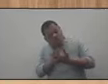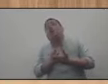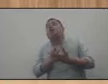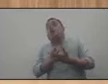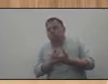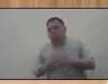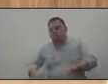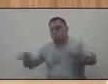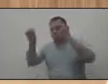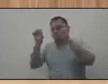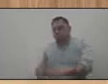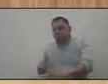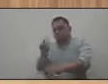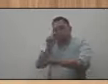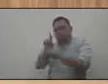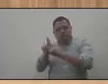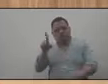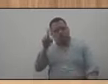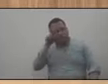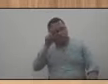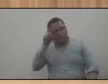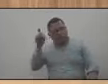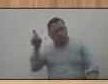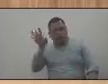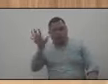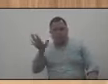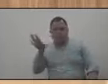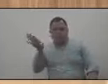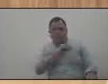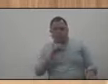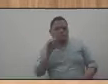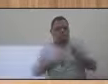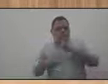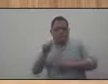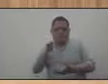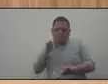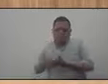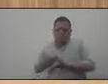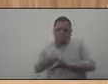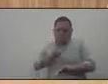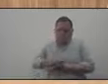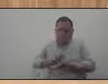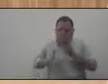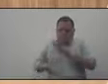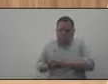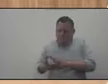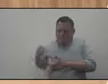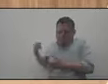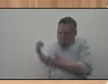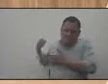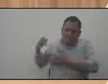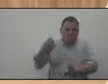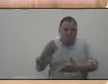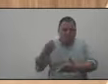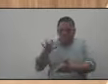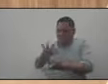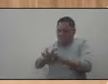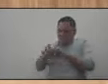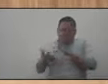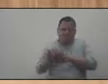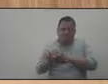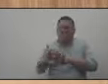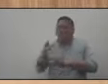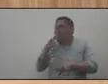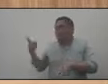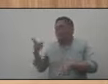con el sueño tan anhelado para todos los casanareños, como fue la capitalización. Lo decía